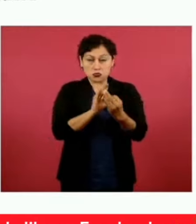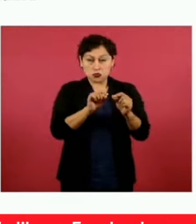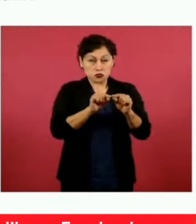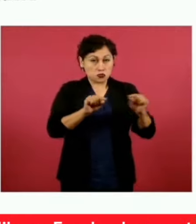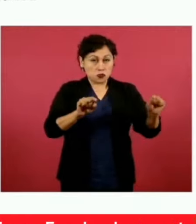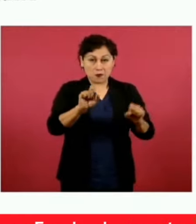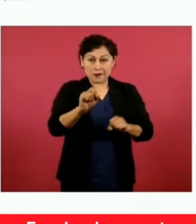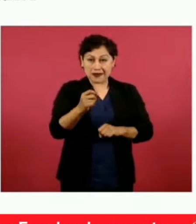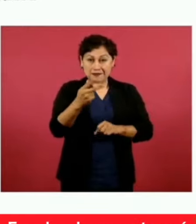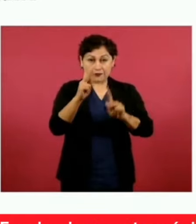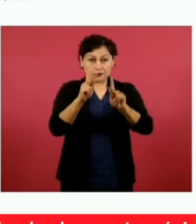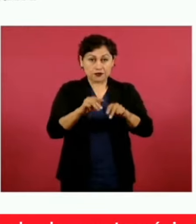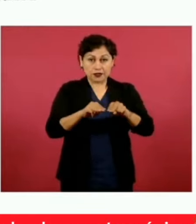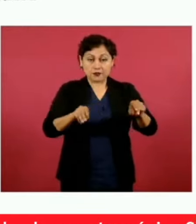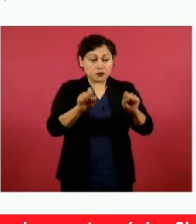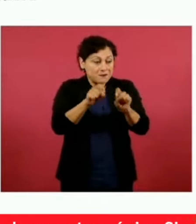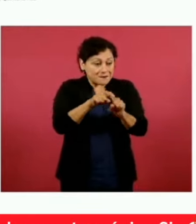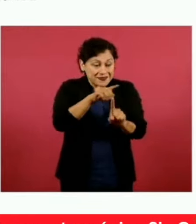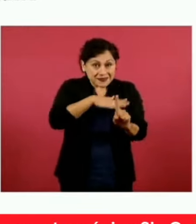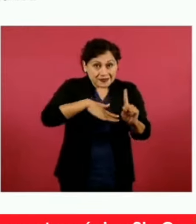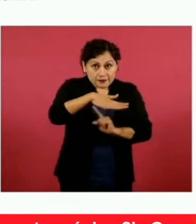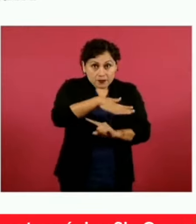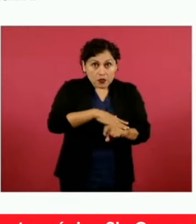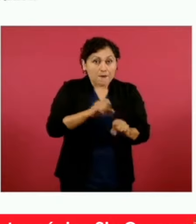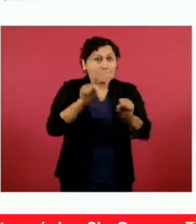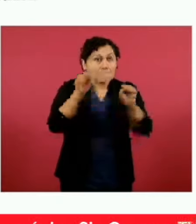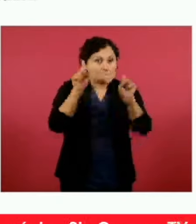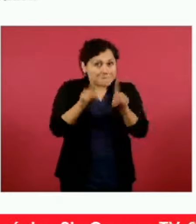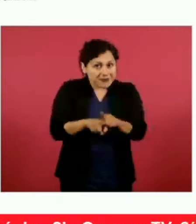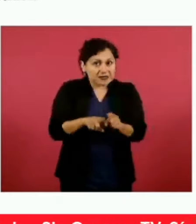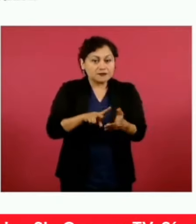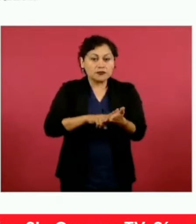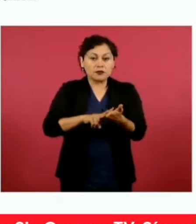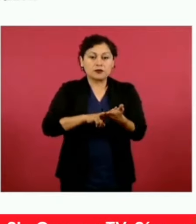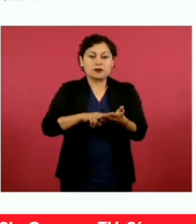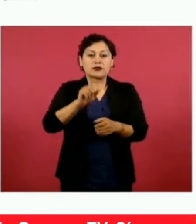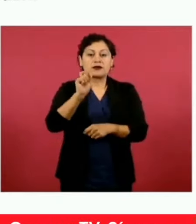misma zona metropolitana, el mismo combustible lo encontramos en